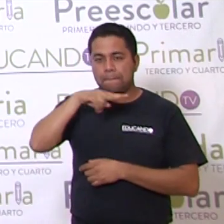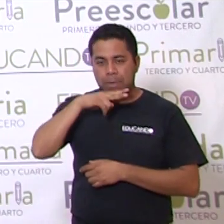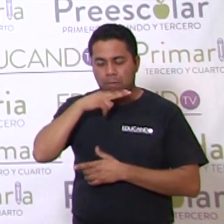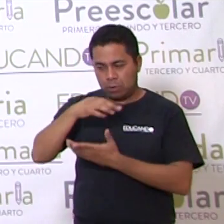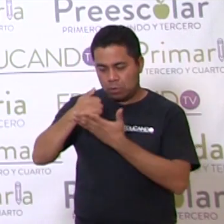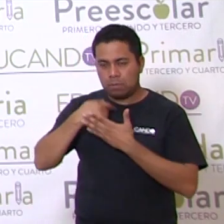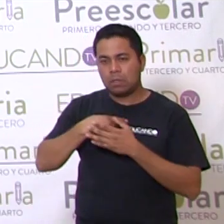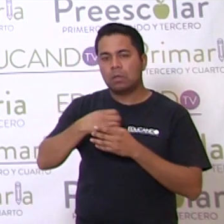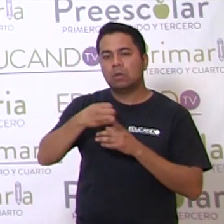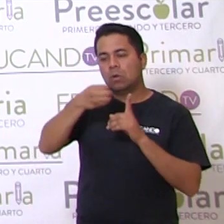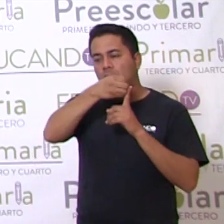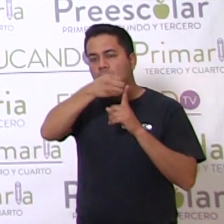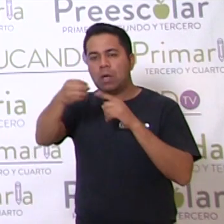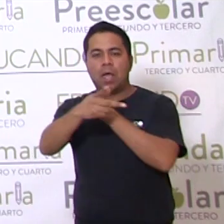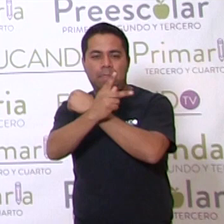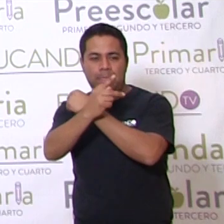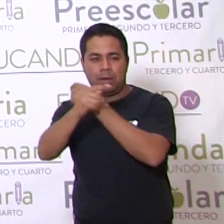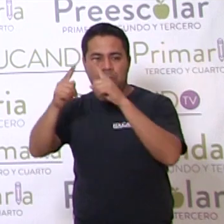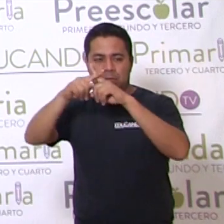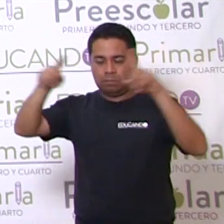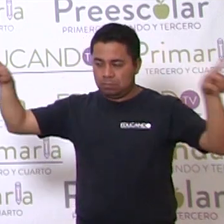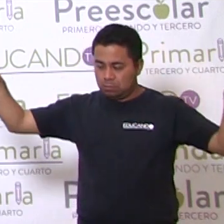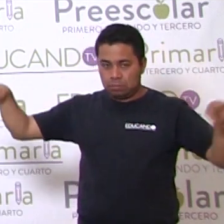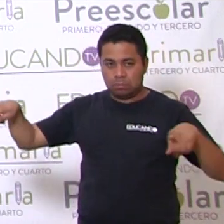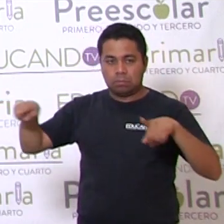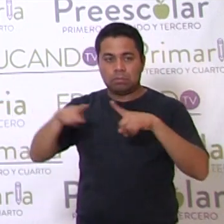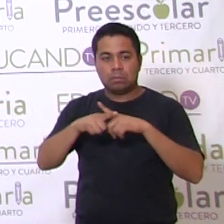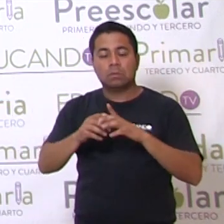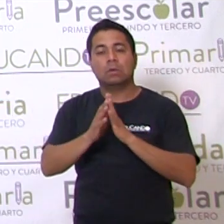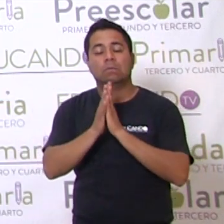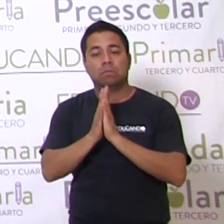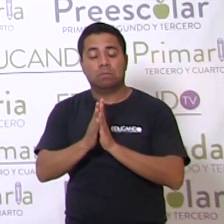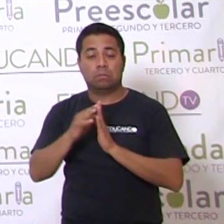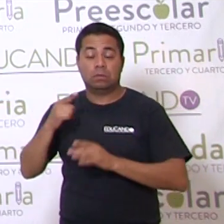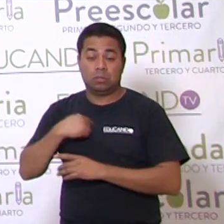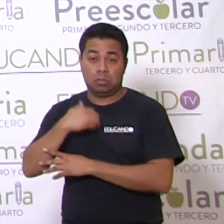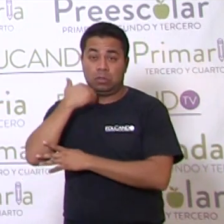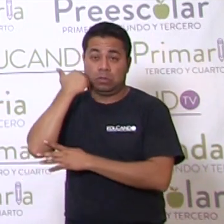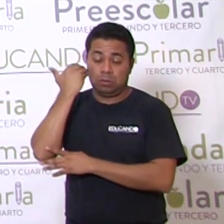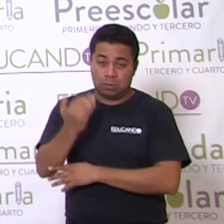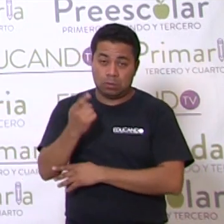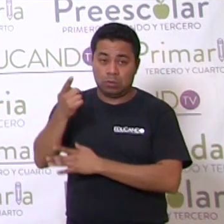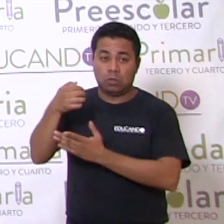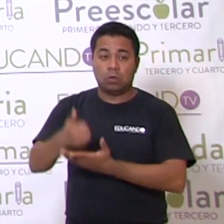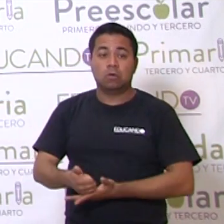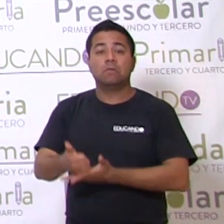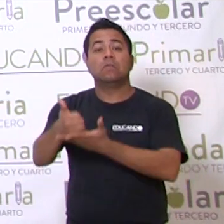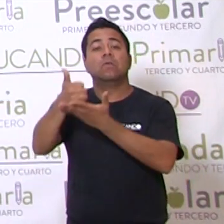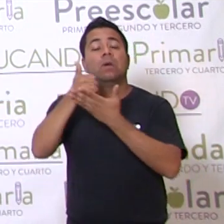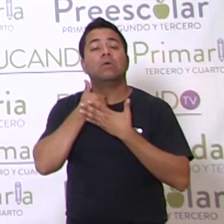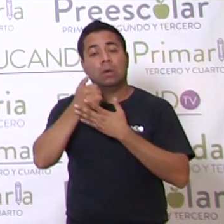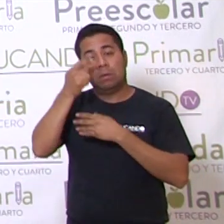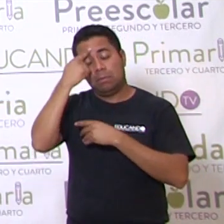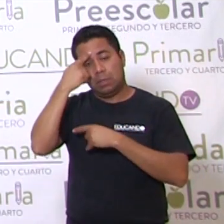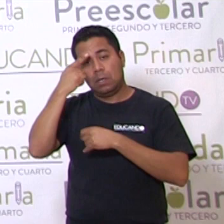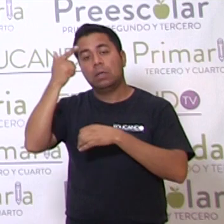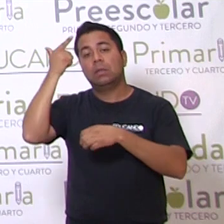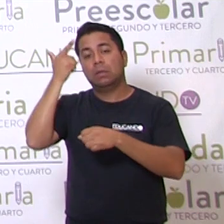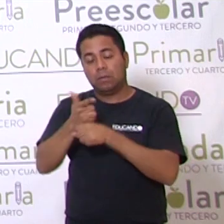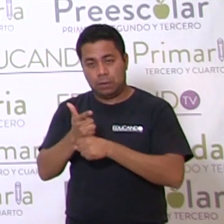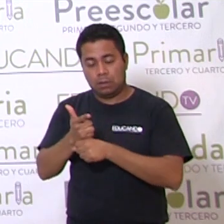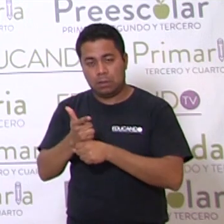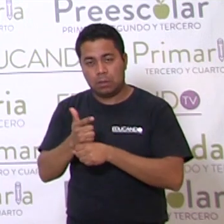poner la oración en pantalla, ¿bien? Y por favor, quiero que tú me ayudes a